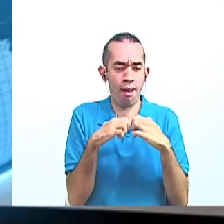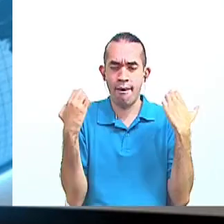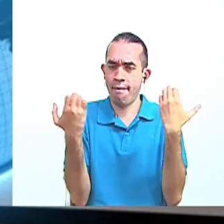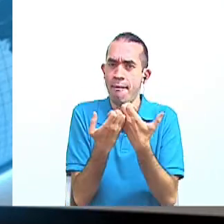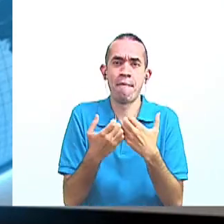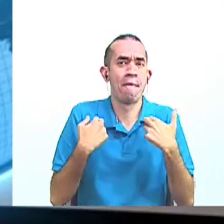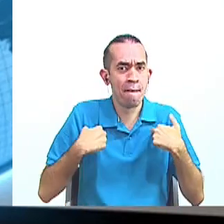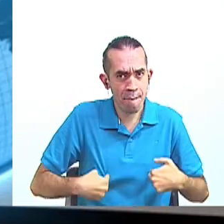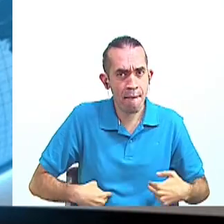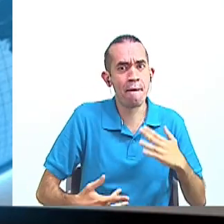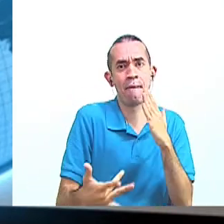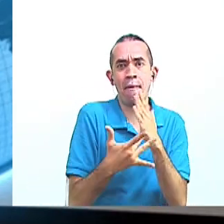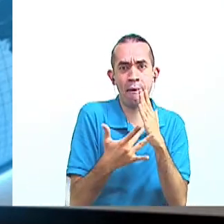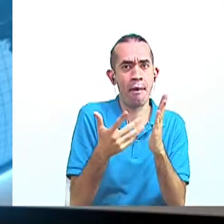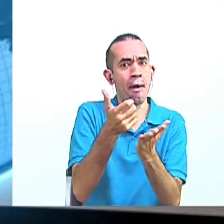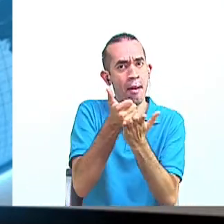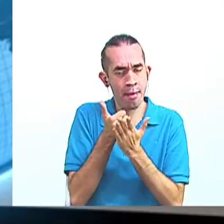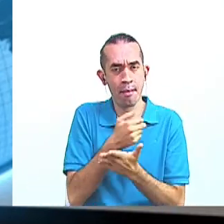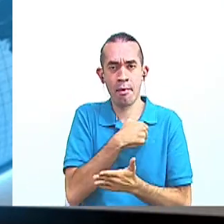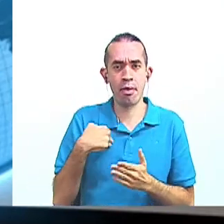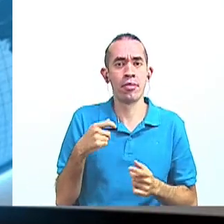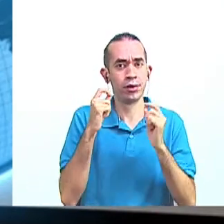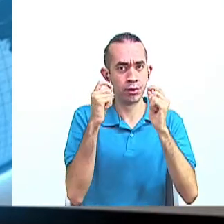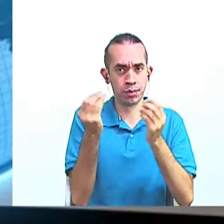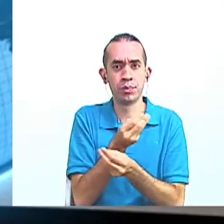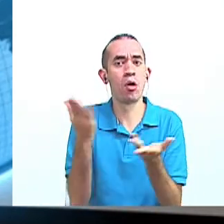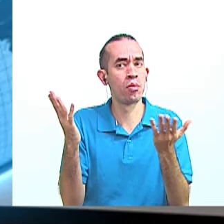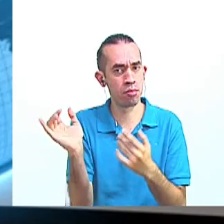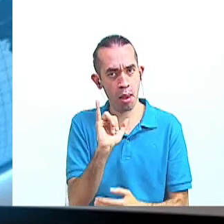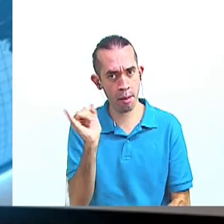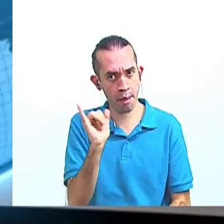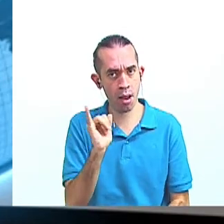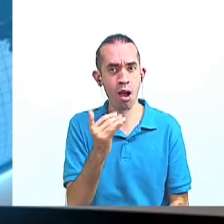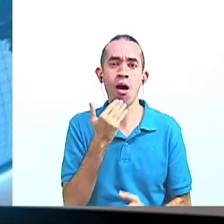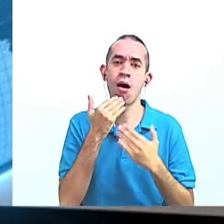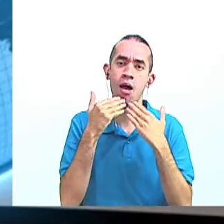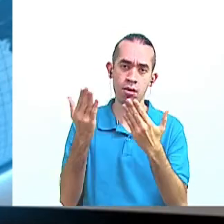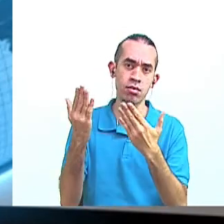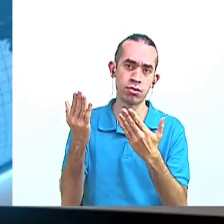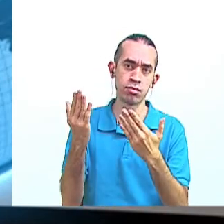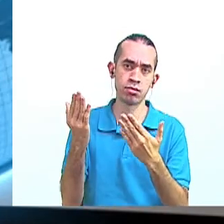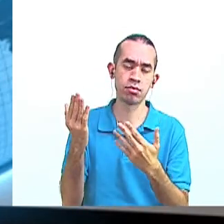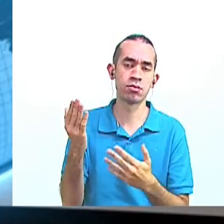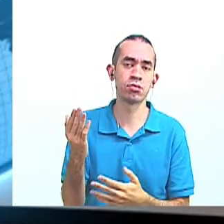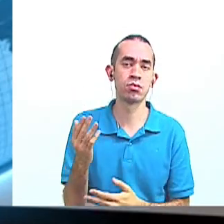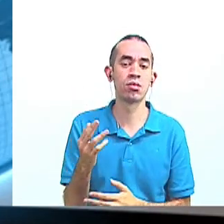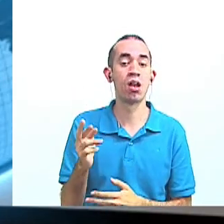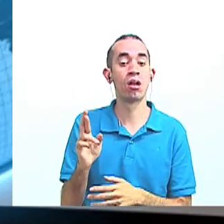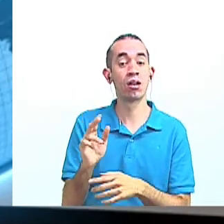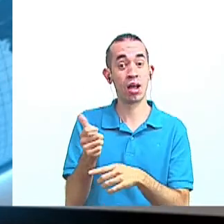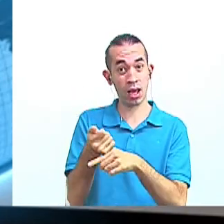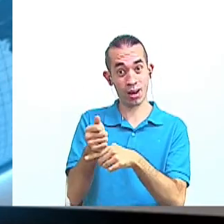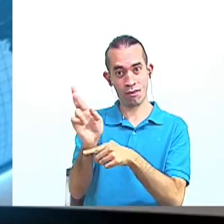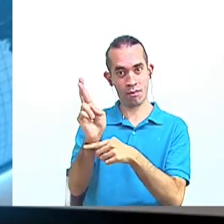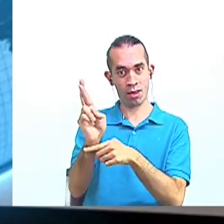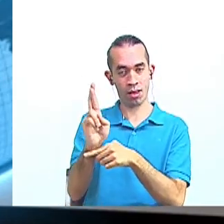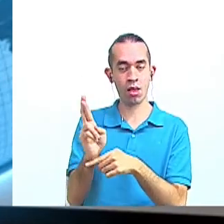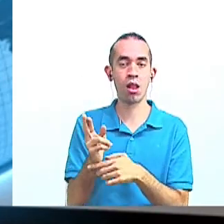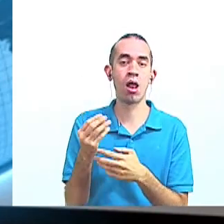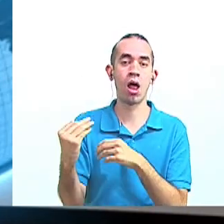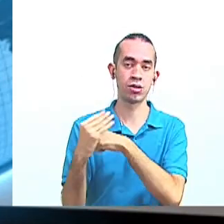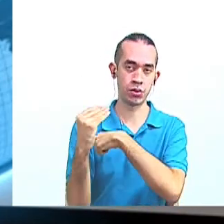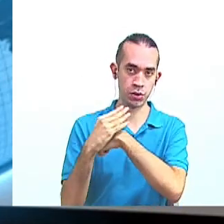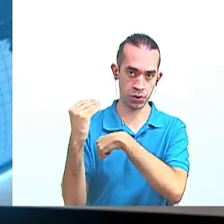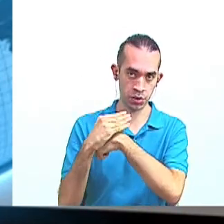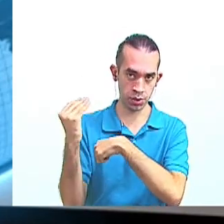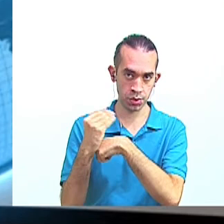no solamente que nos ayuda desde el Ministerio de Educación Pública, sino también a los muchachos en Repretel por asesorarnos